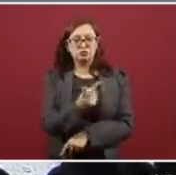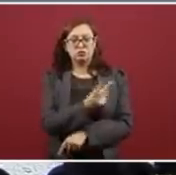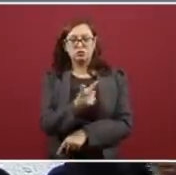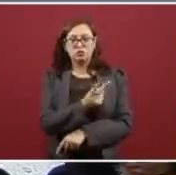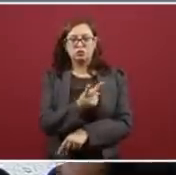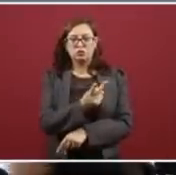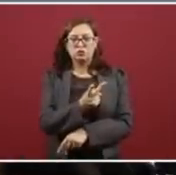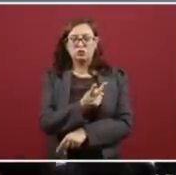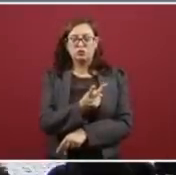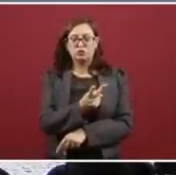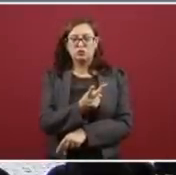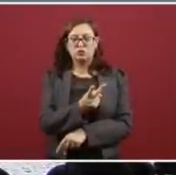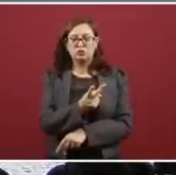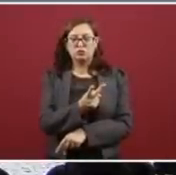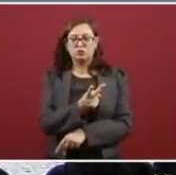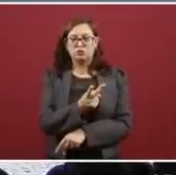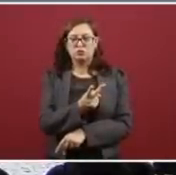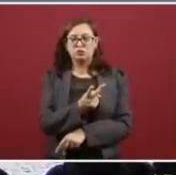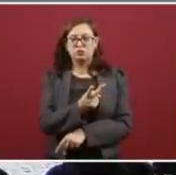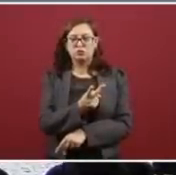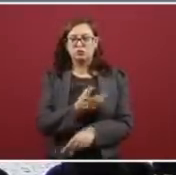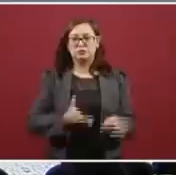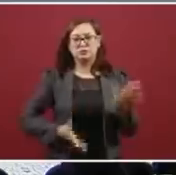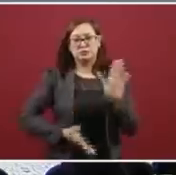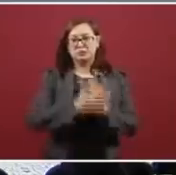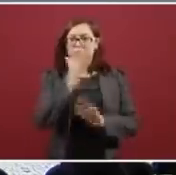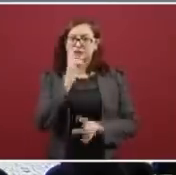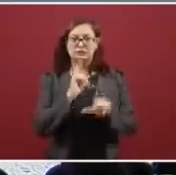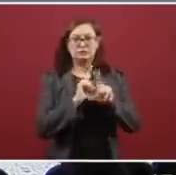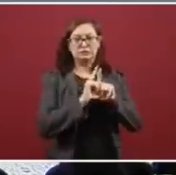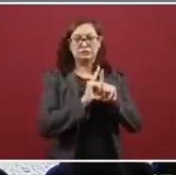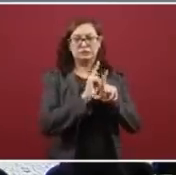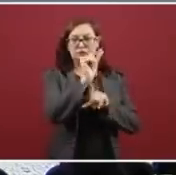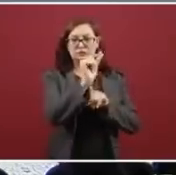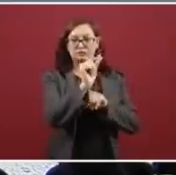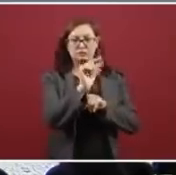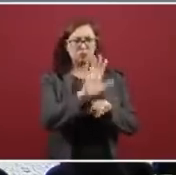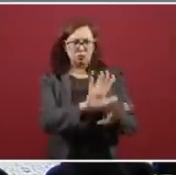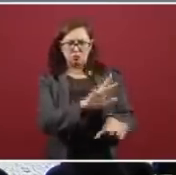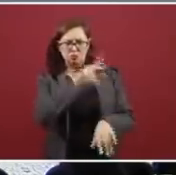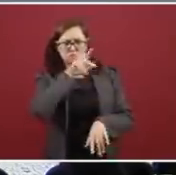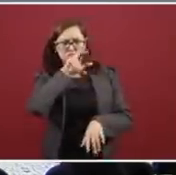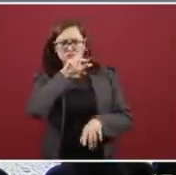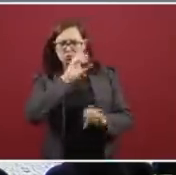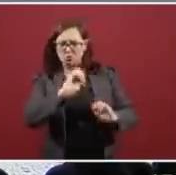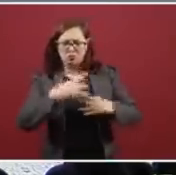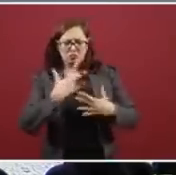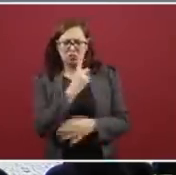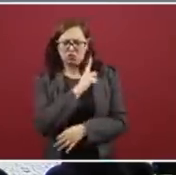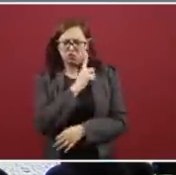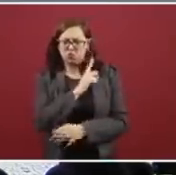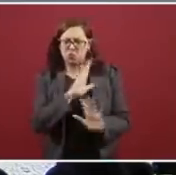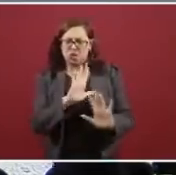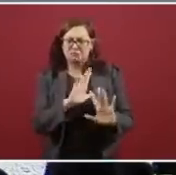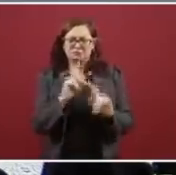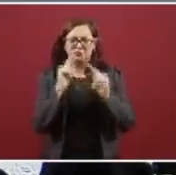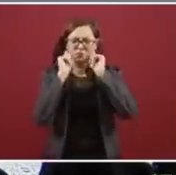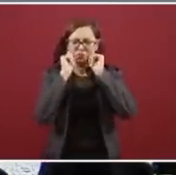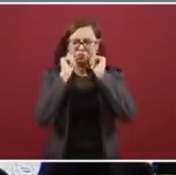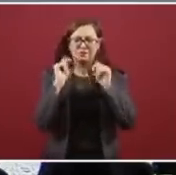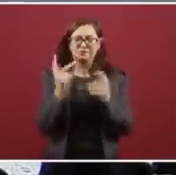consejo de pemex entonces no hay problema en que me dejen solito